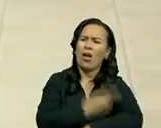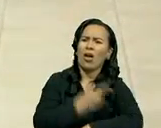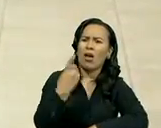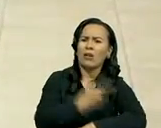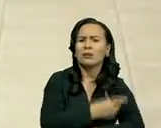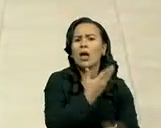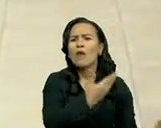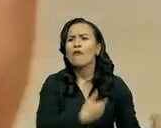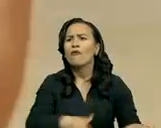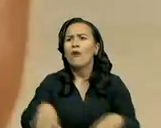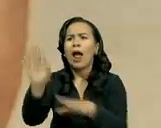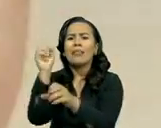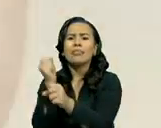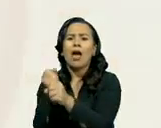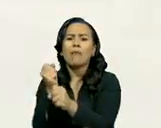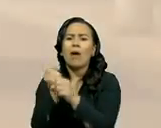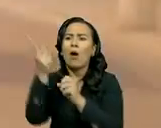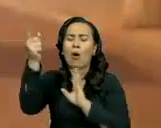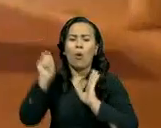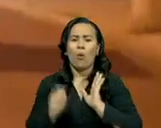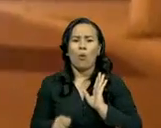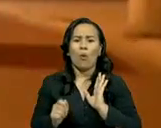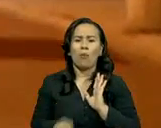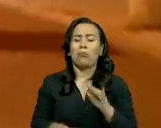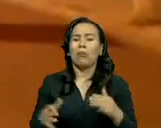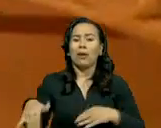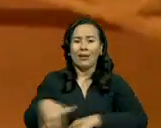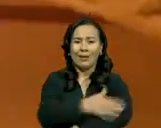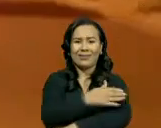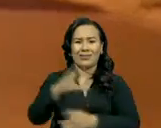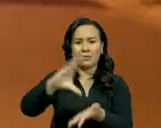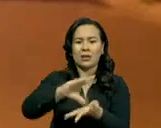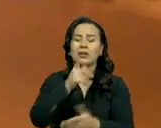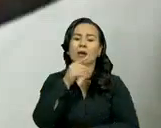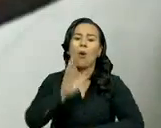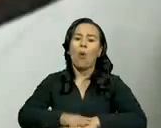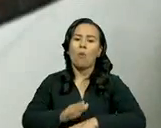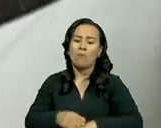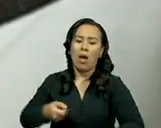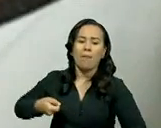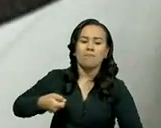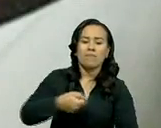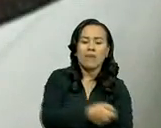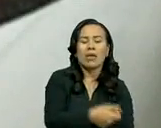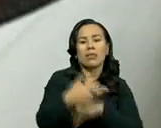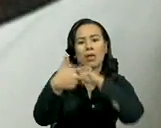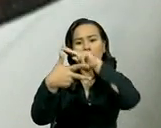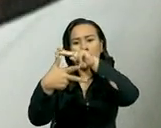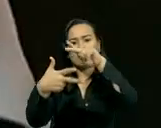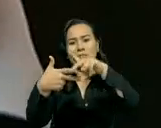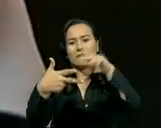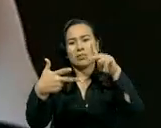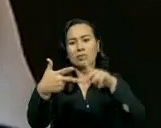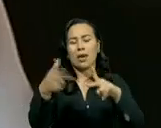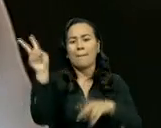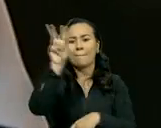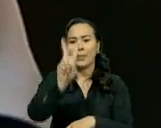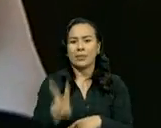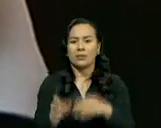laborar al Palacio de Justicia. Los responsables del asesinato serían 3 venezolanos. Pues